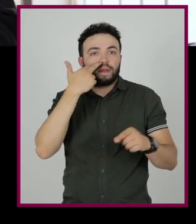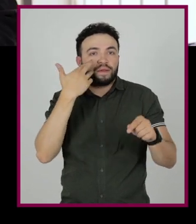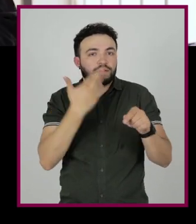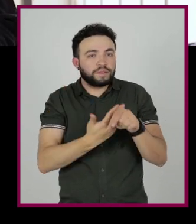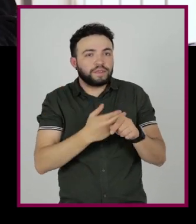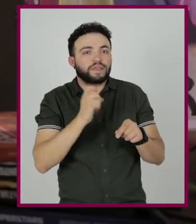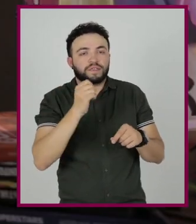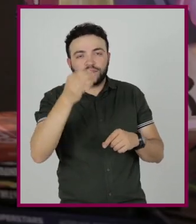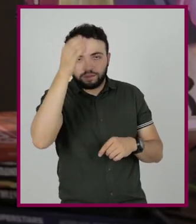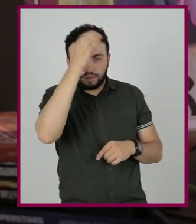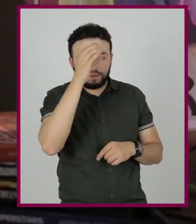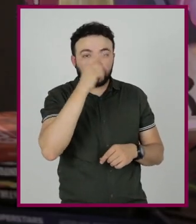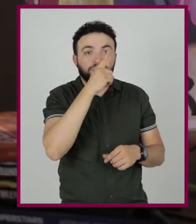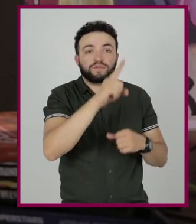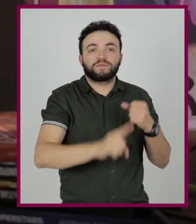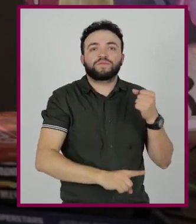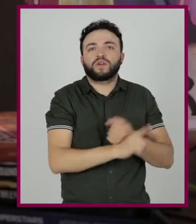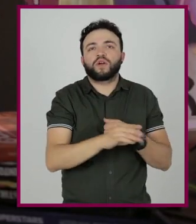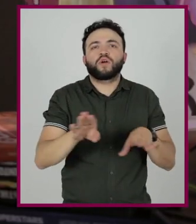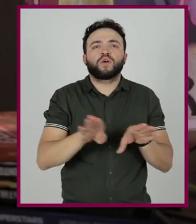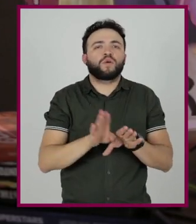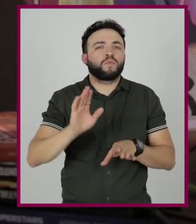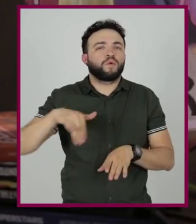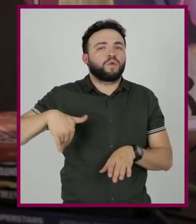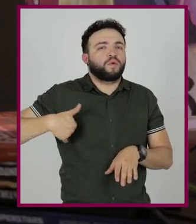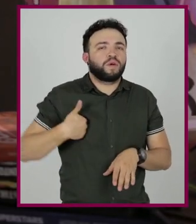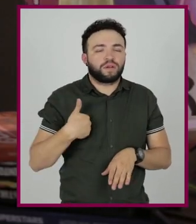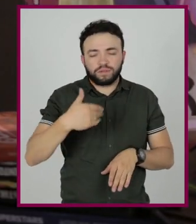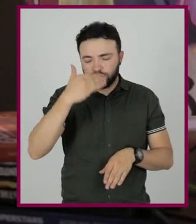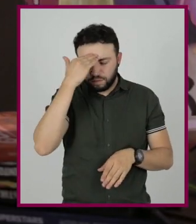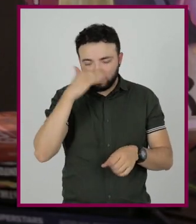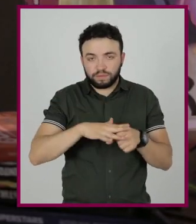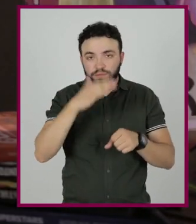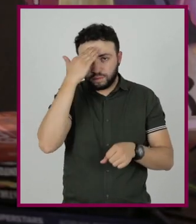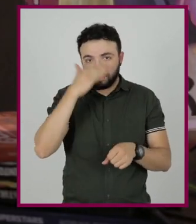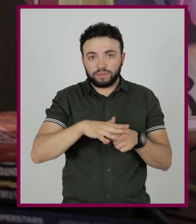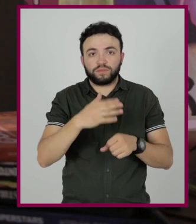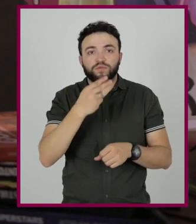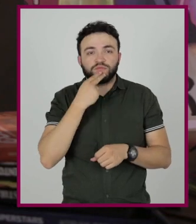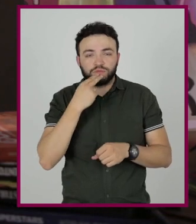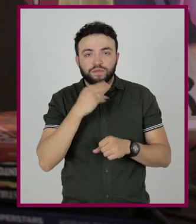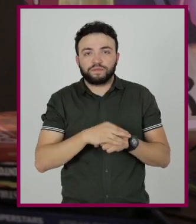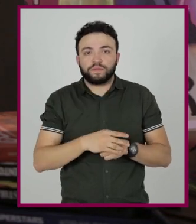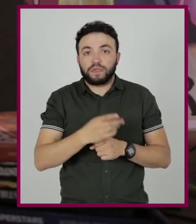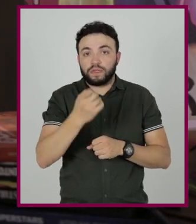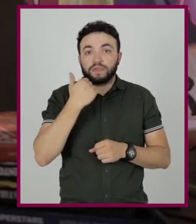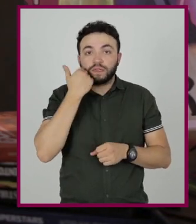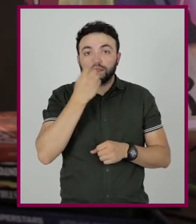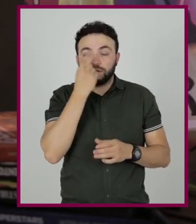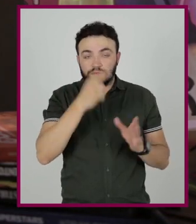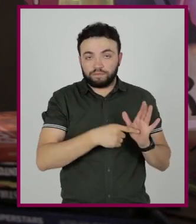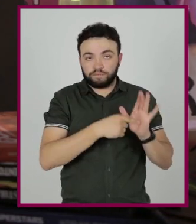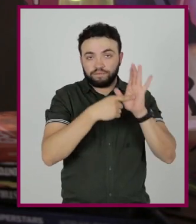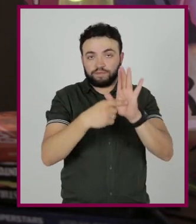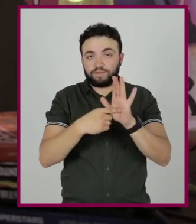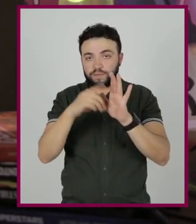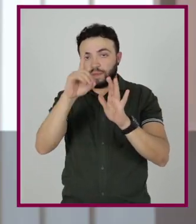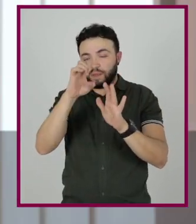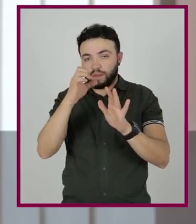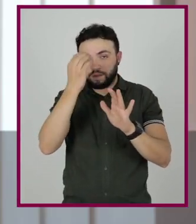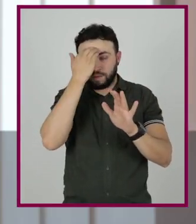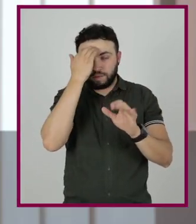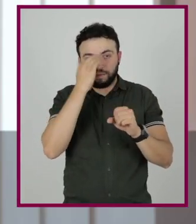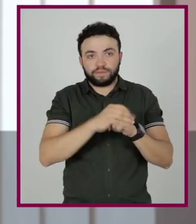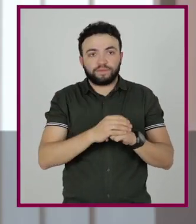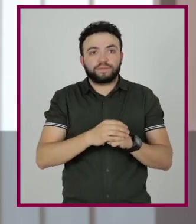del conocimiento. Básicamente es el problema de cómo almacenar el conocimiento al ser usado. Se llama representación del conocimiento.